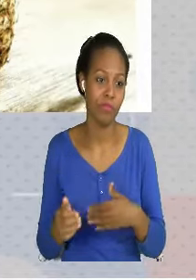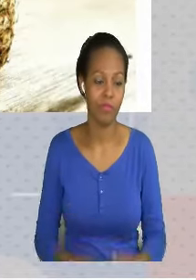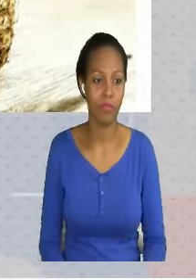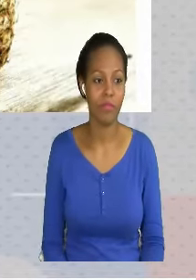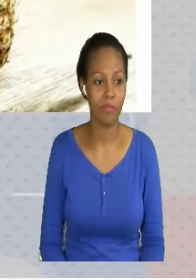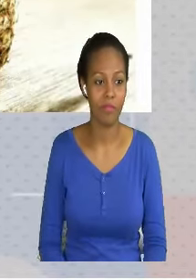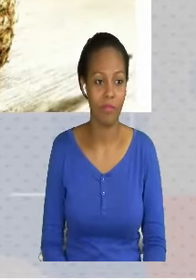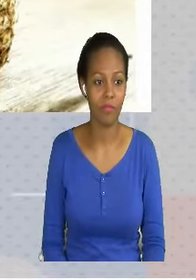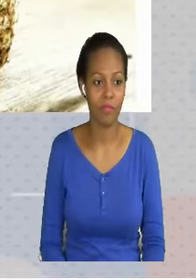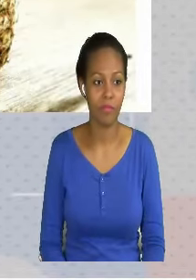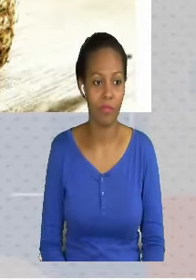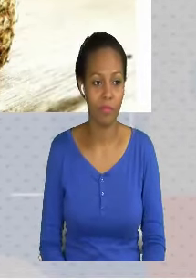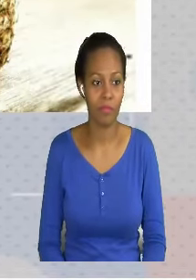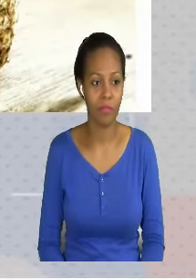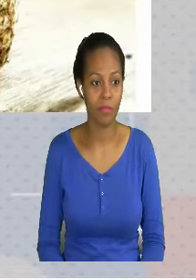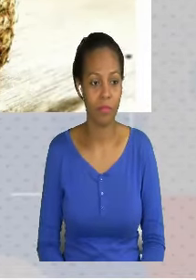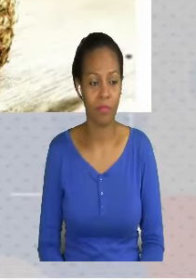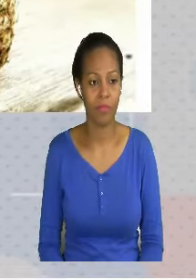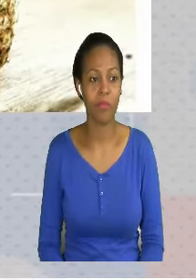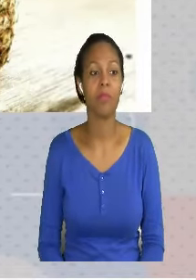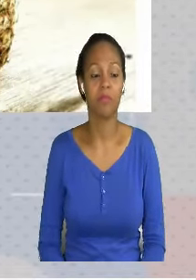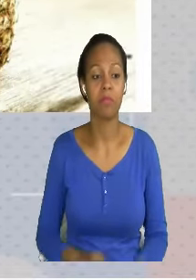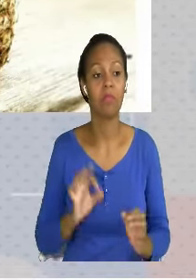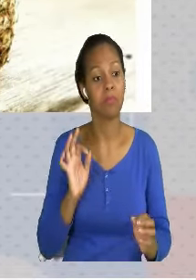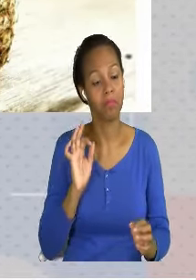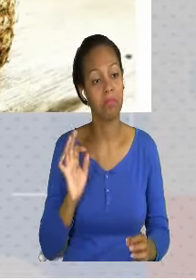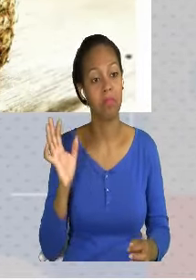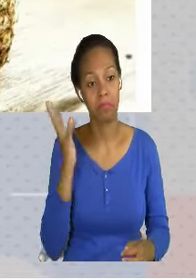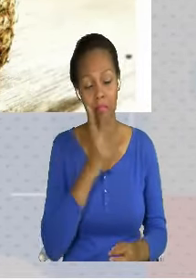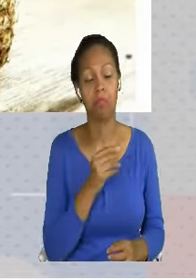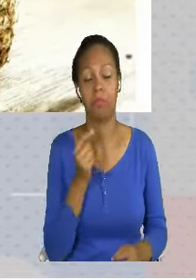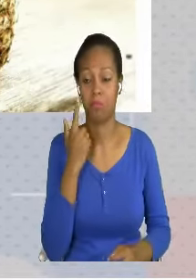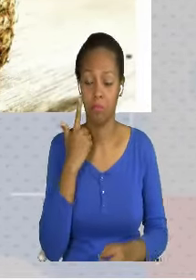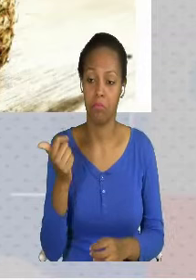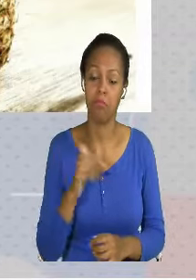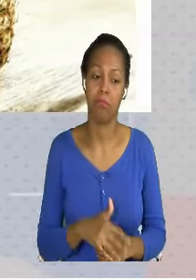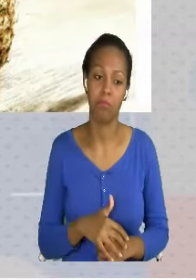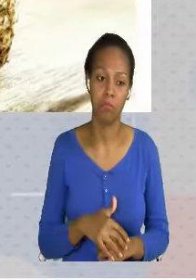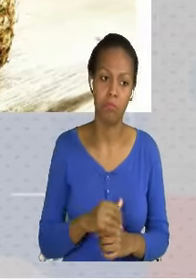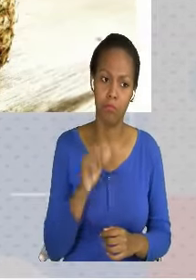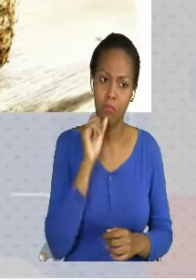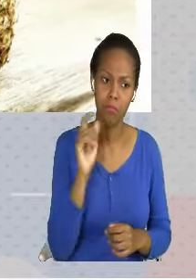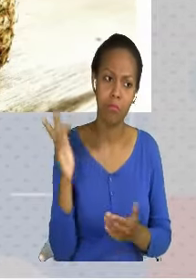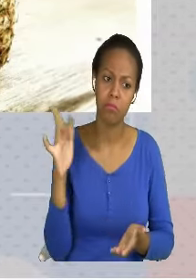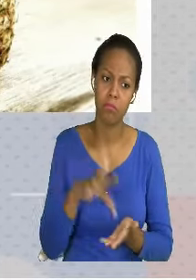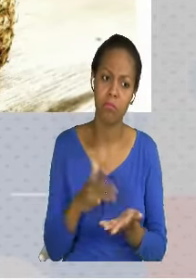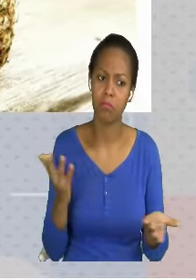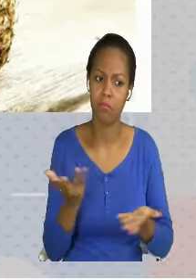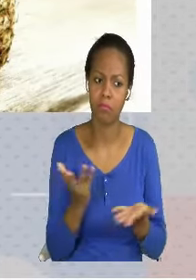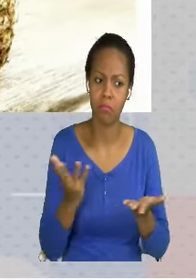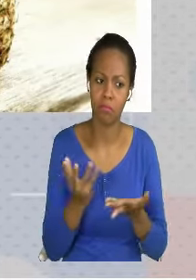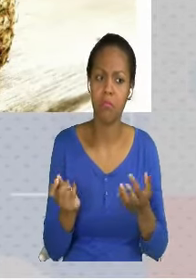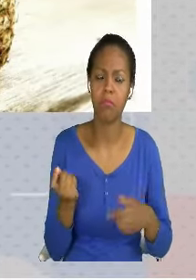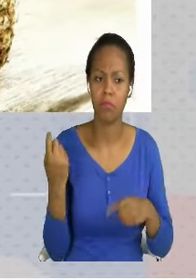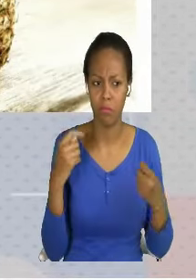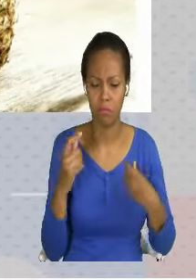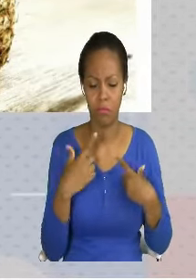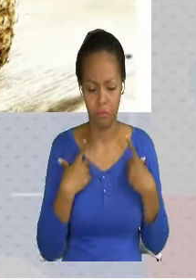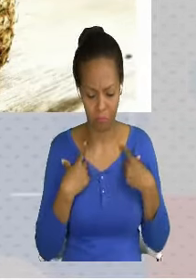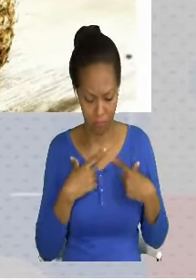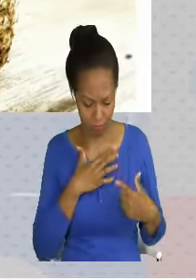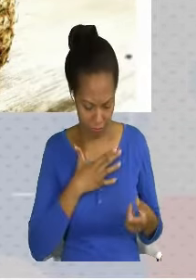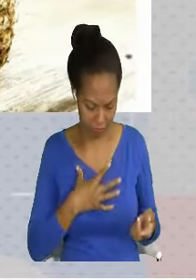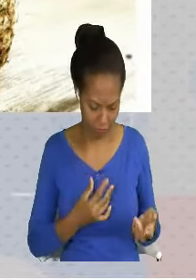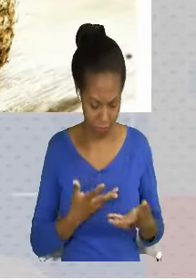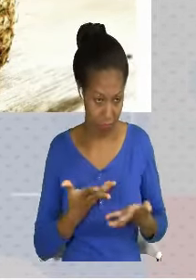Allá. Bueno, este producto es buenísimo. Luisa, ¿dónde lo podemos encontrar? En la Petit Cotet, además de vender lencería, ¿también podemos encontrar esto? Sí,